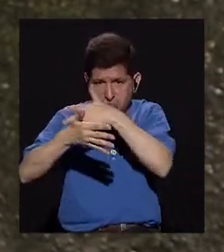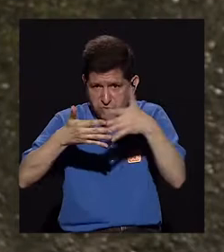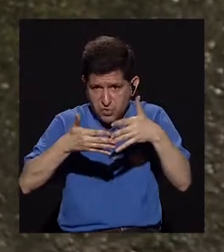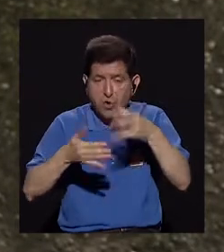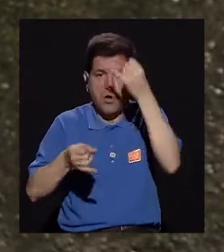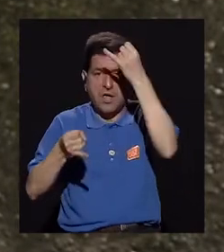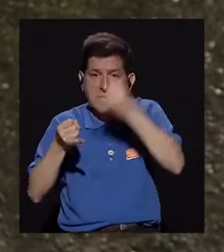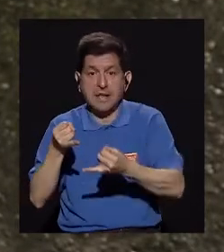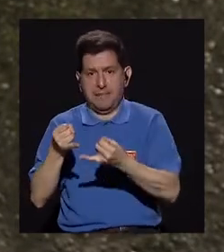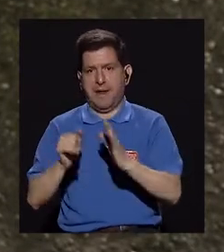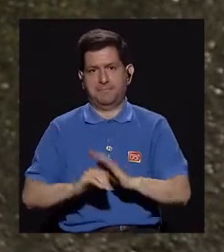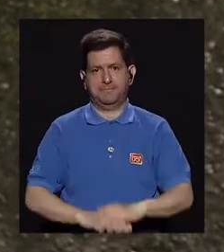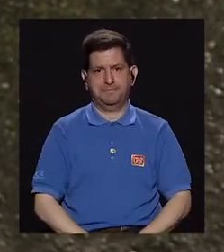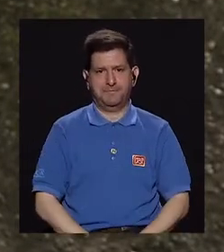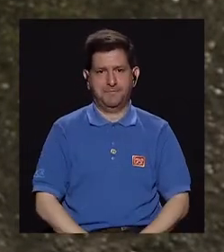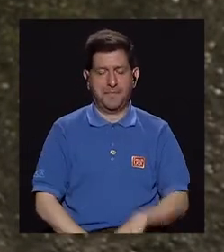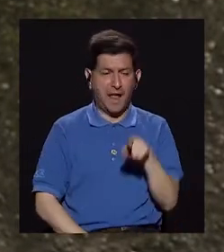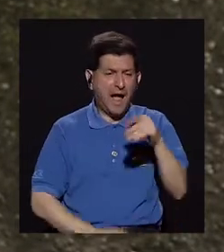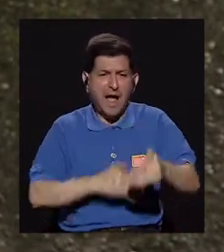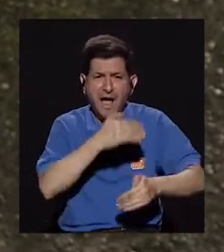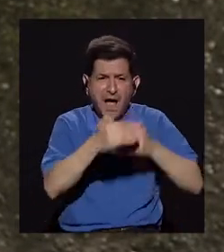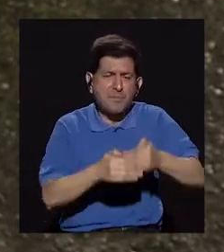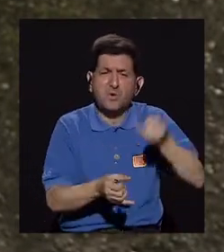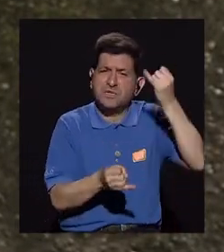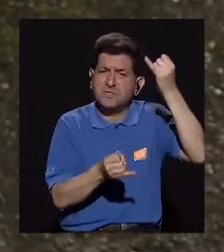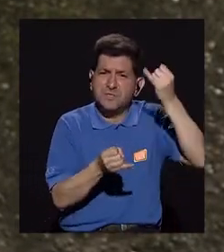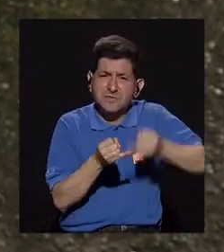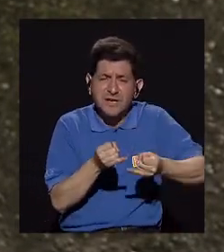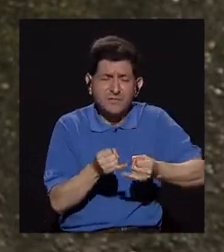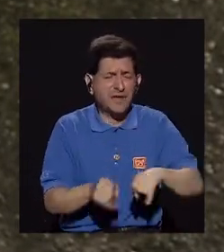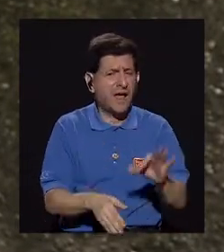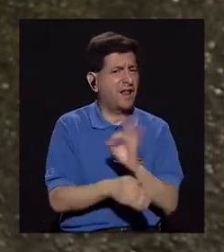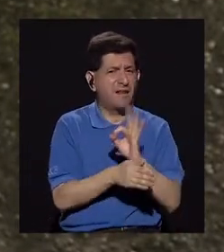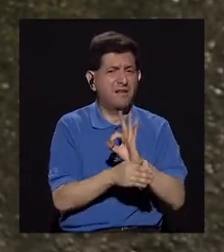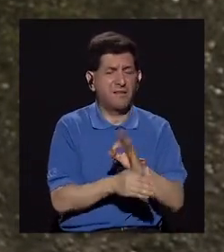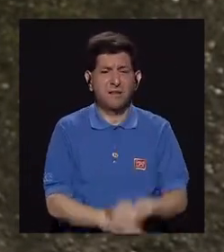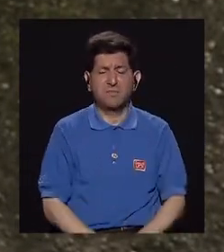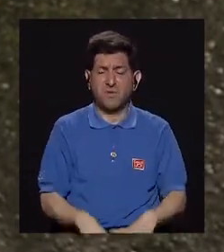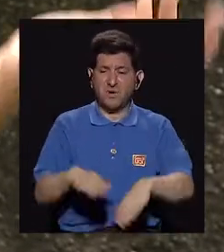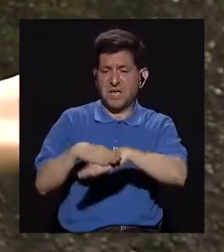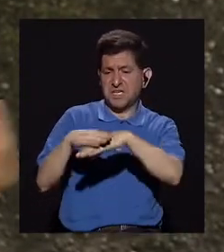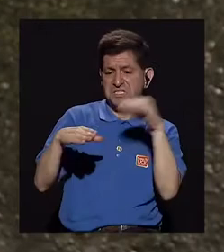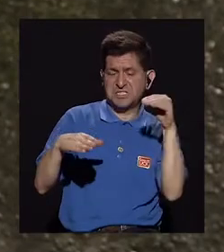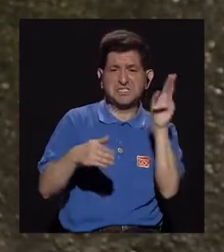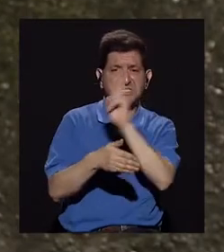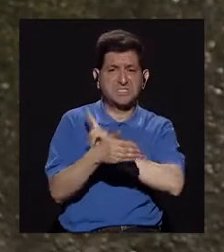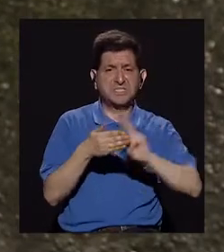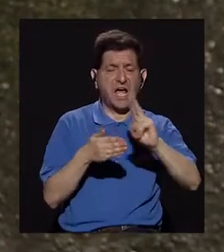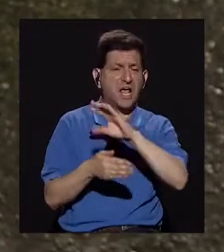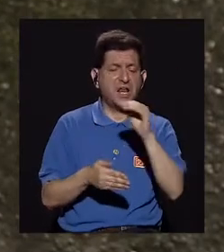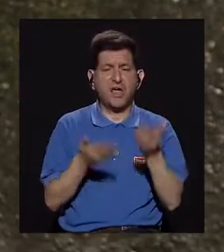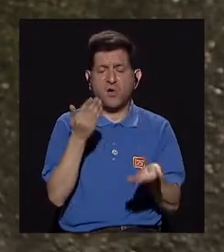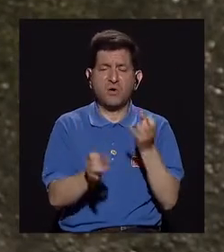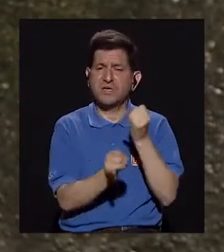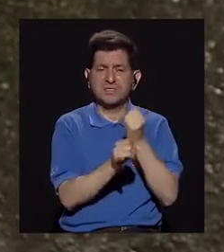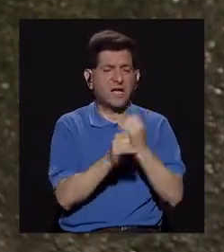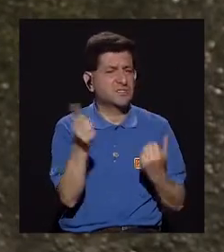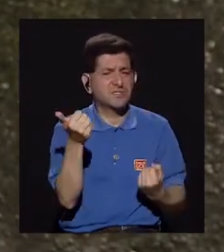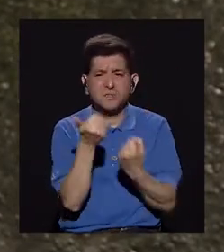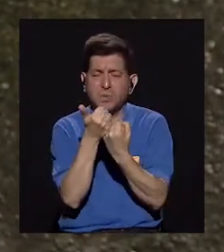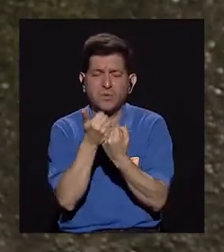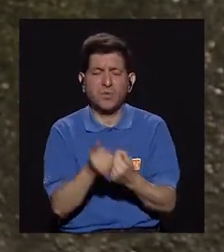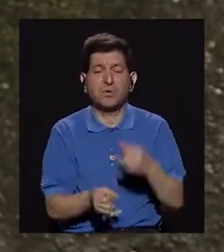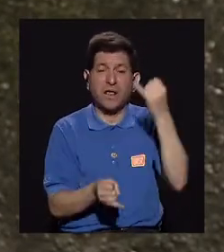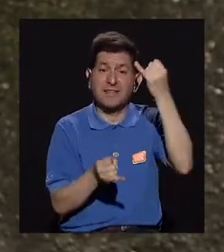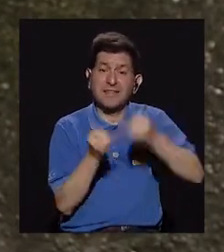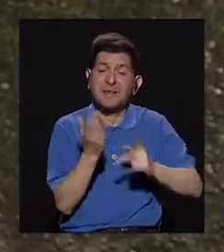cronograma y termina acá. Entonces muchos de estos procesos se caen porque al retirarse la universidad, al retirarse tal institución, porque se